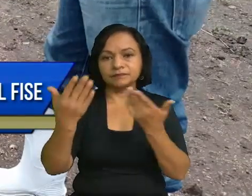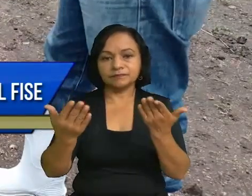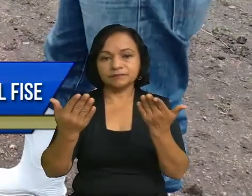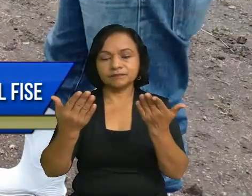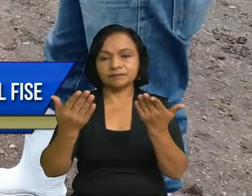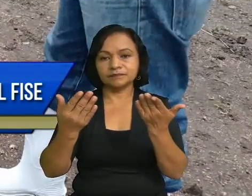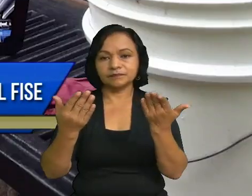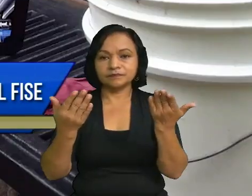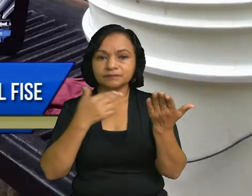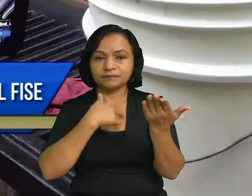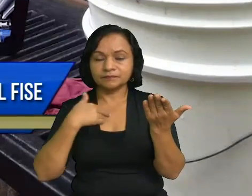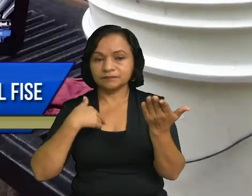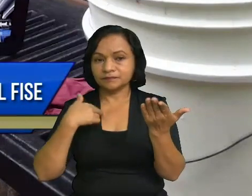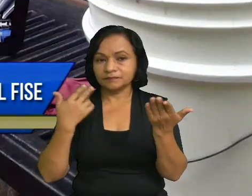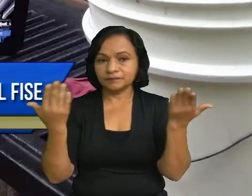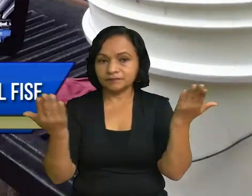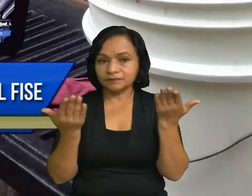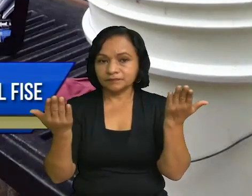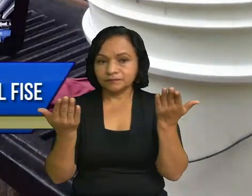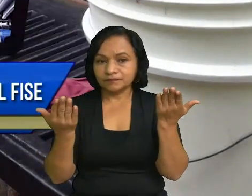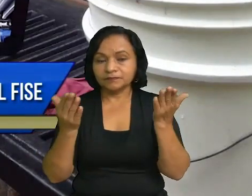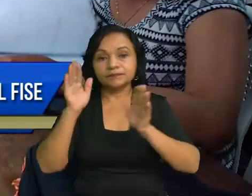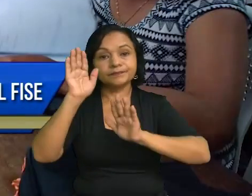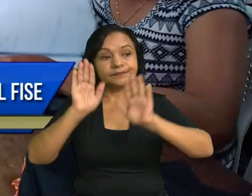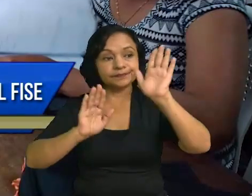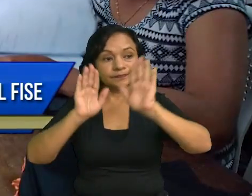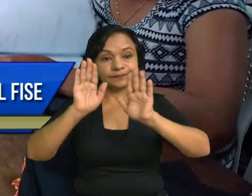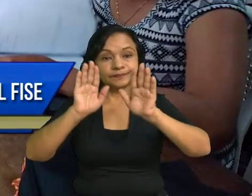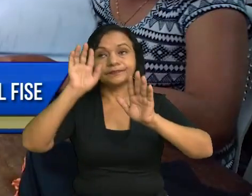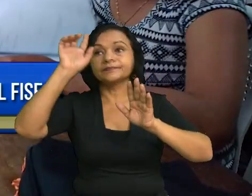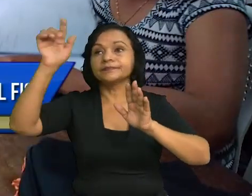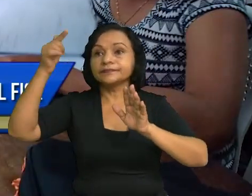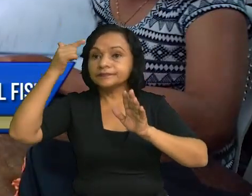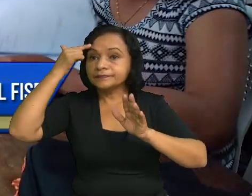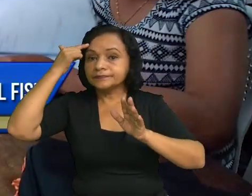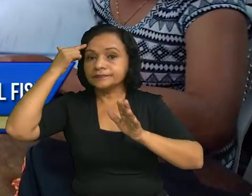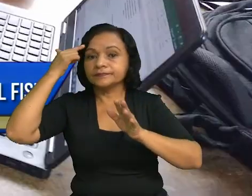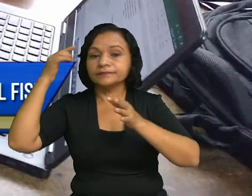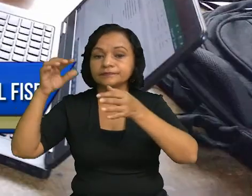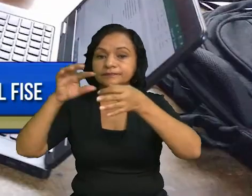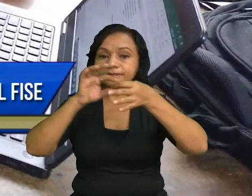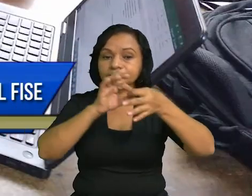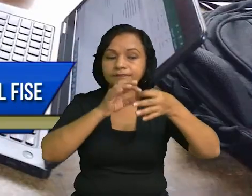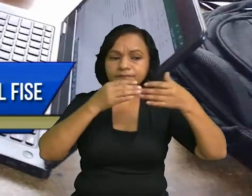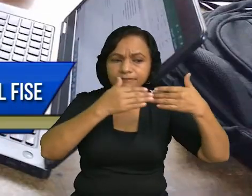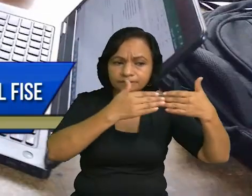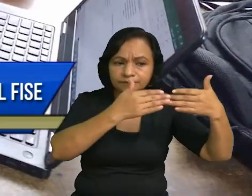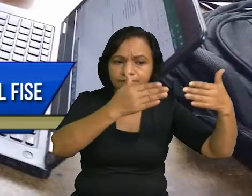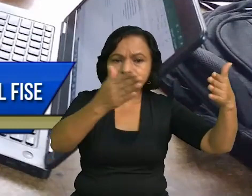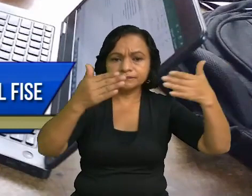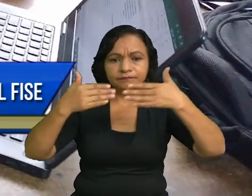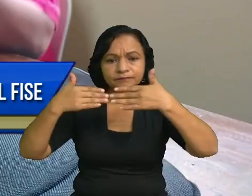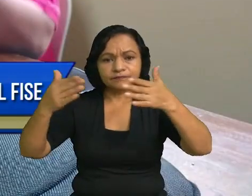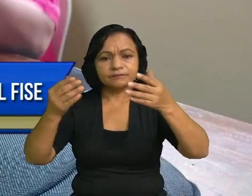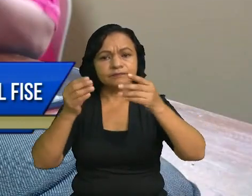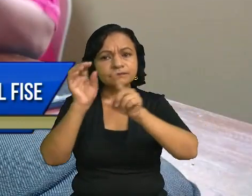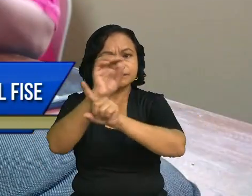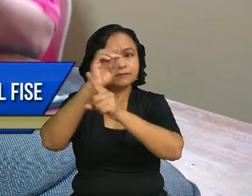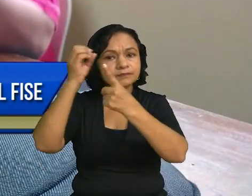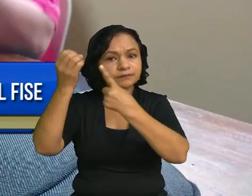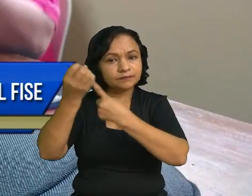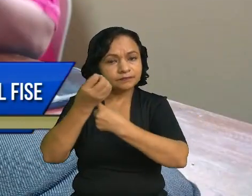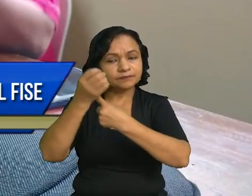concurso no solo de la participación de nuestro gobierno porque nuestro gobierno ha abierto las puertas a muchos organismos no gubernamentales